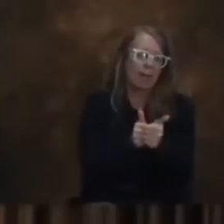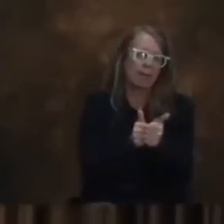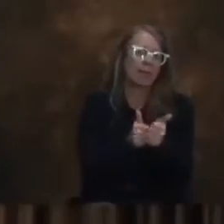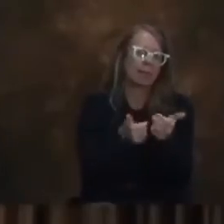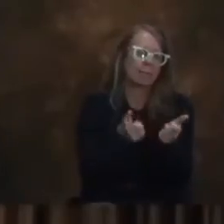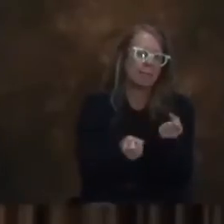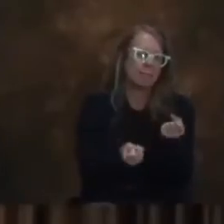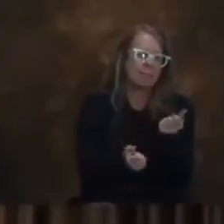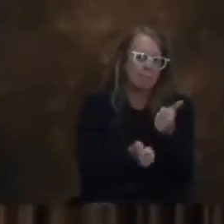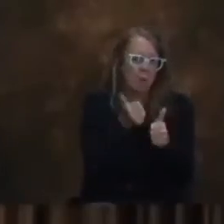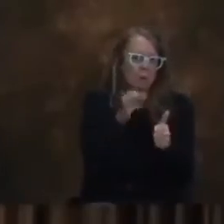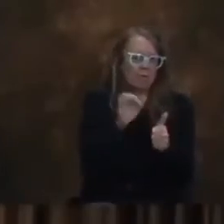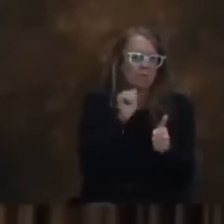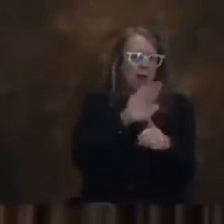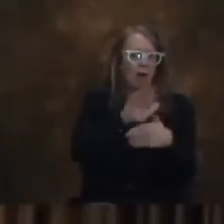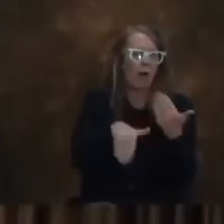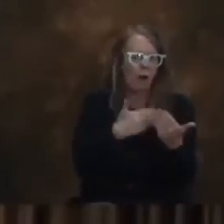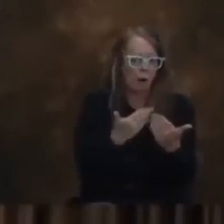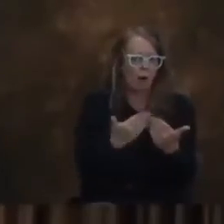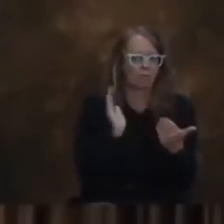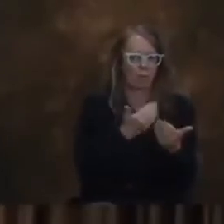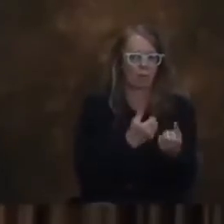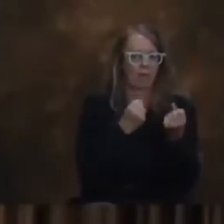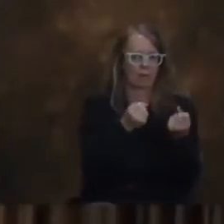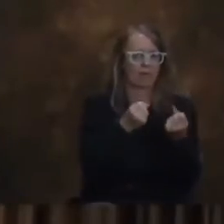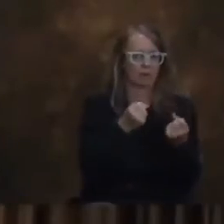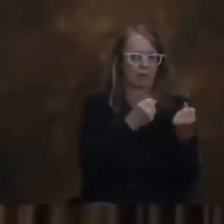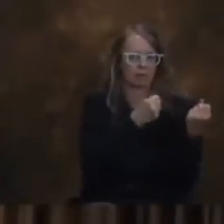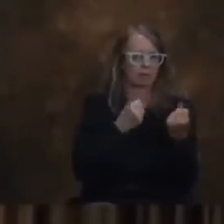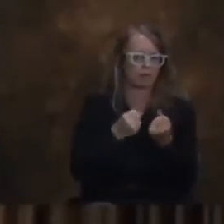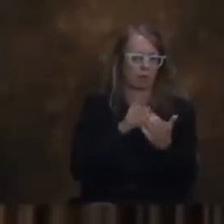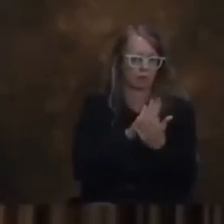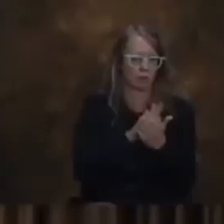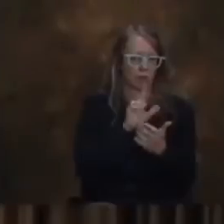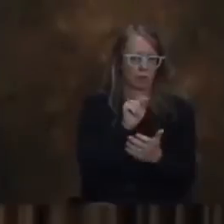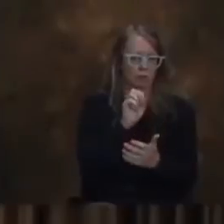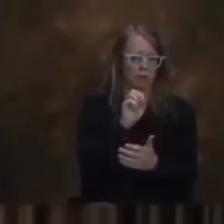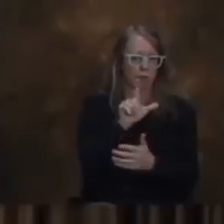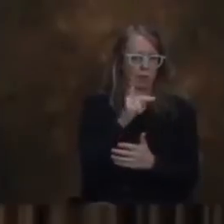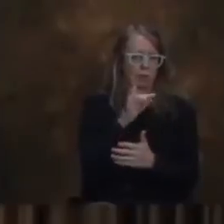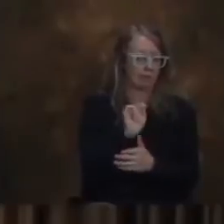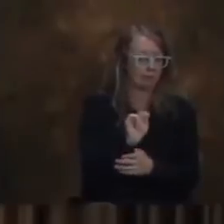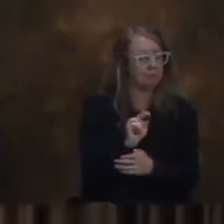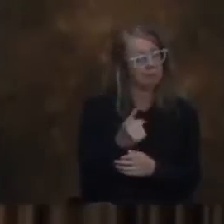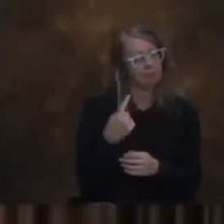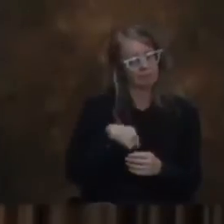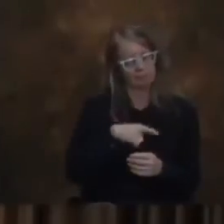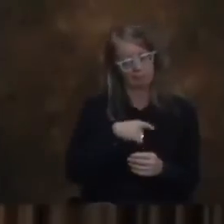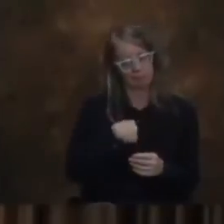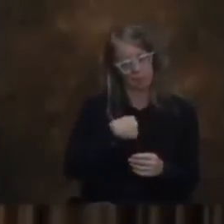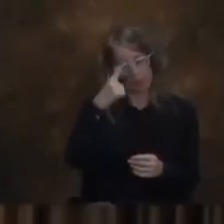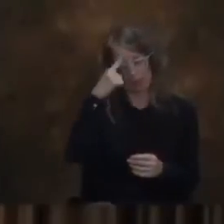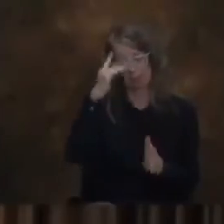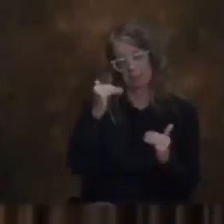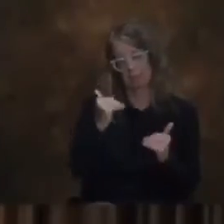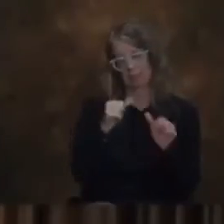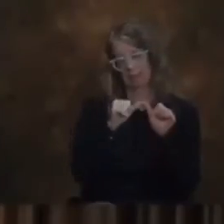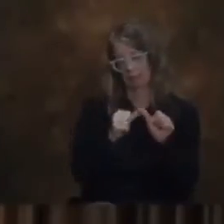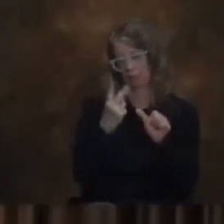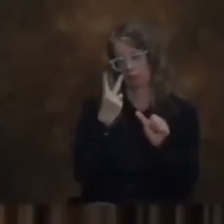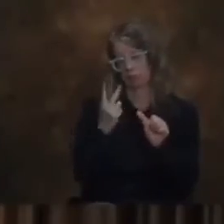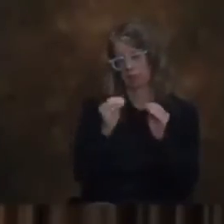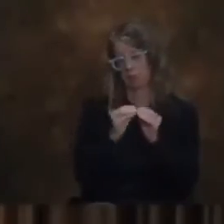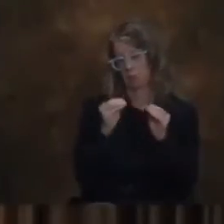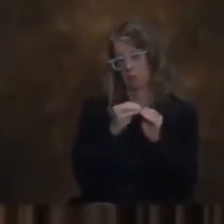son una de las recomendaciones que tenemos en nuestra cultura y anticipó que vamos a